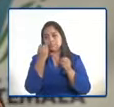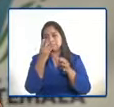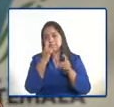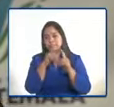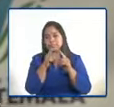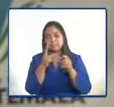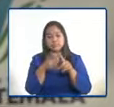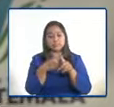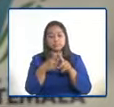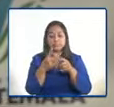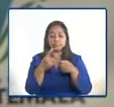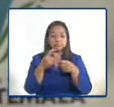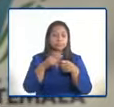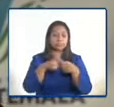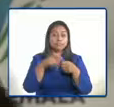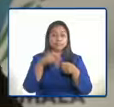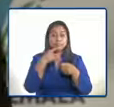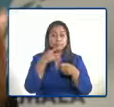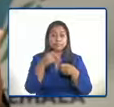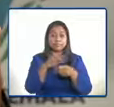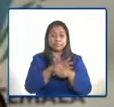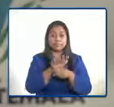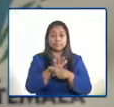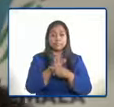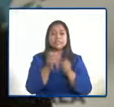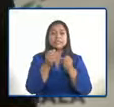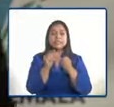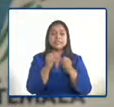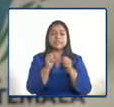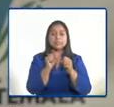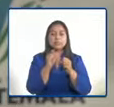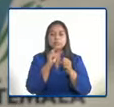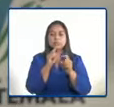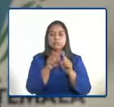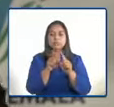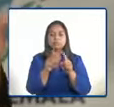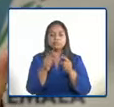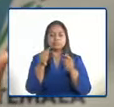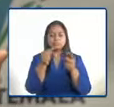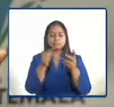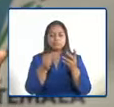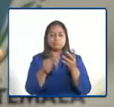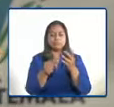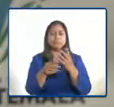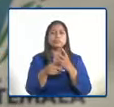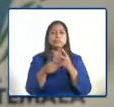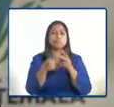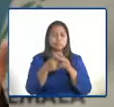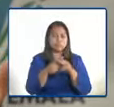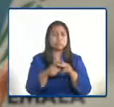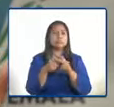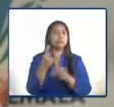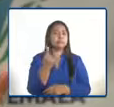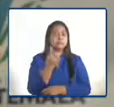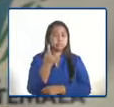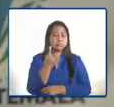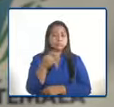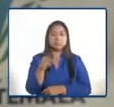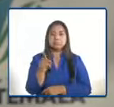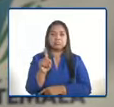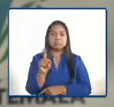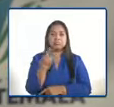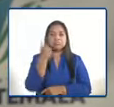entró la pandemia realizamos protocolos estrictos, la cual han permitido que no